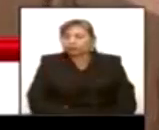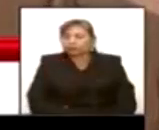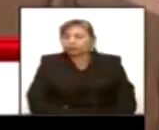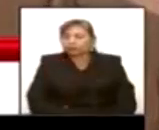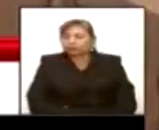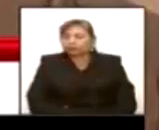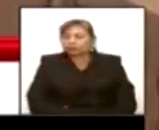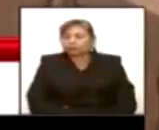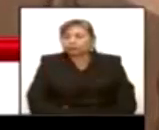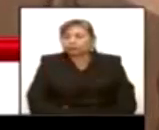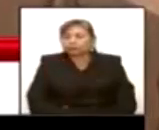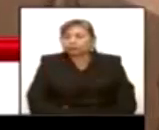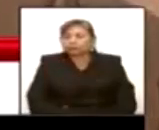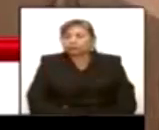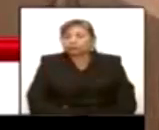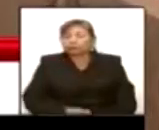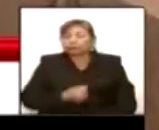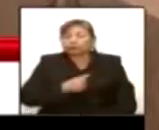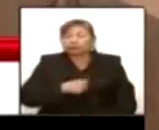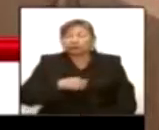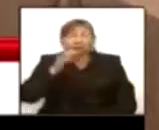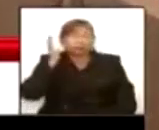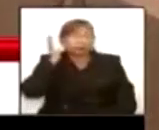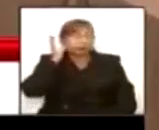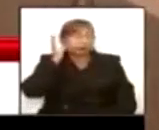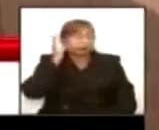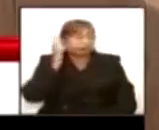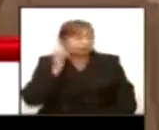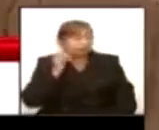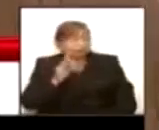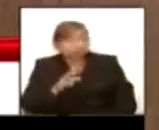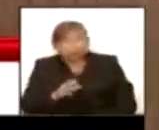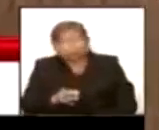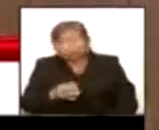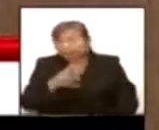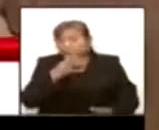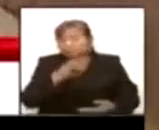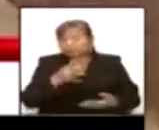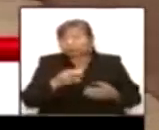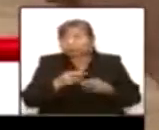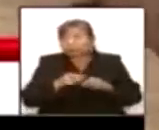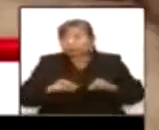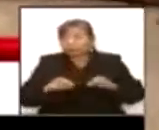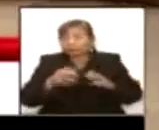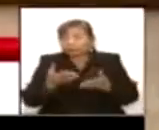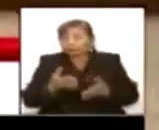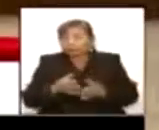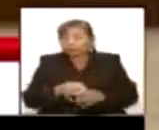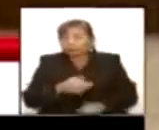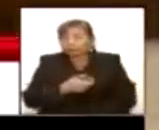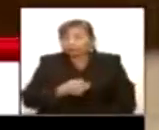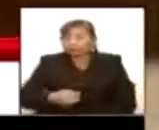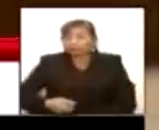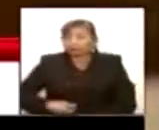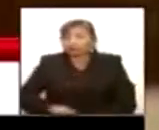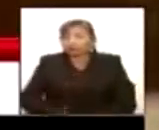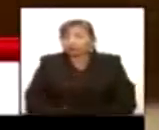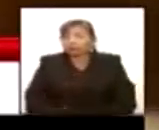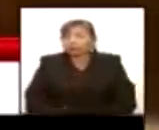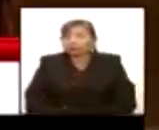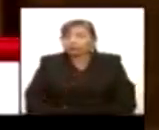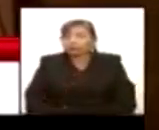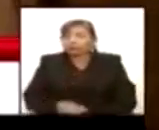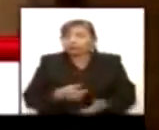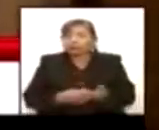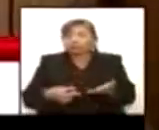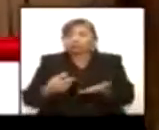duda, de escuchar lo que vaya a decir la congresista Nelly Cuadros y quizás los siguientes parlamentarios, pero, presidente, ¿qué cosa